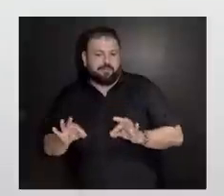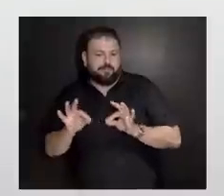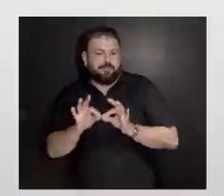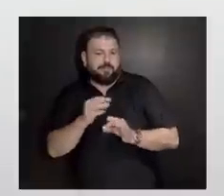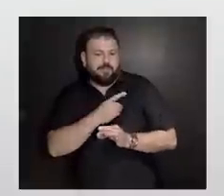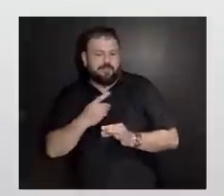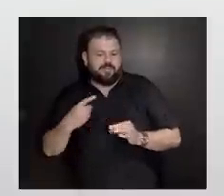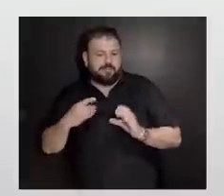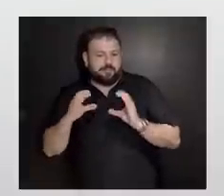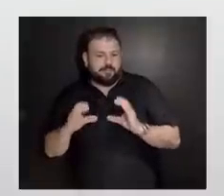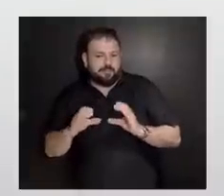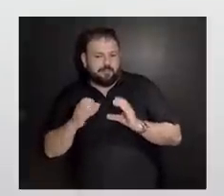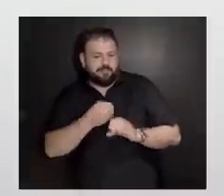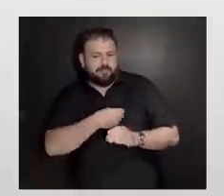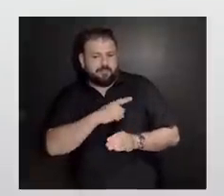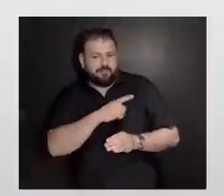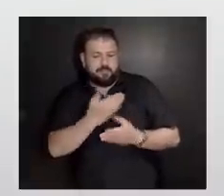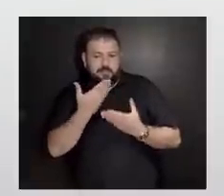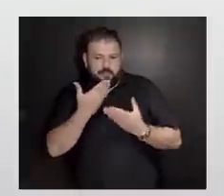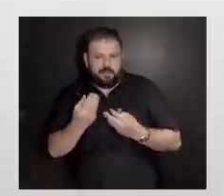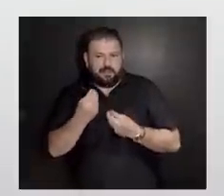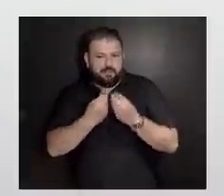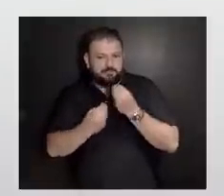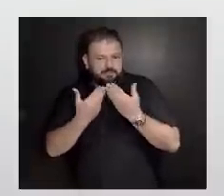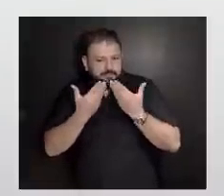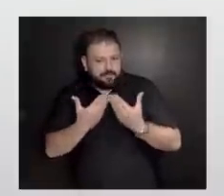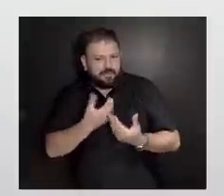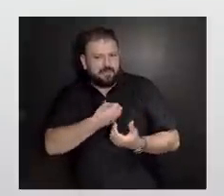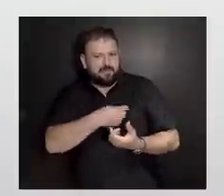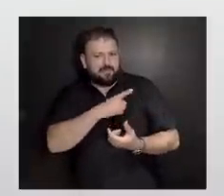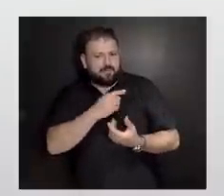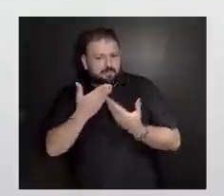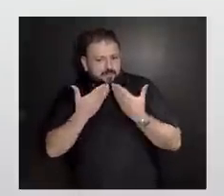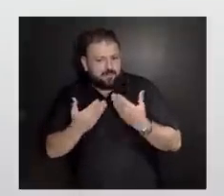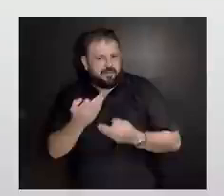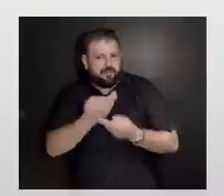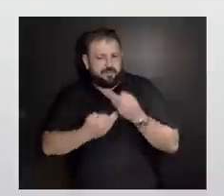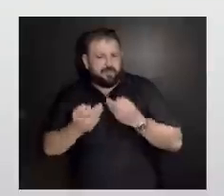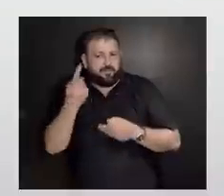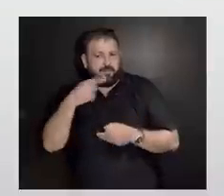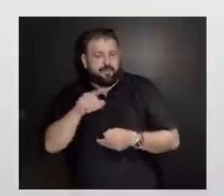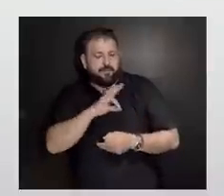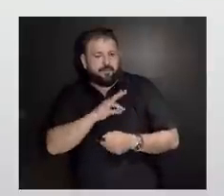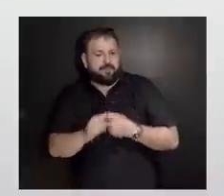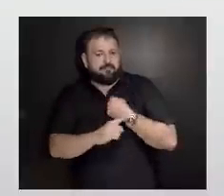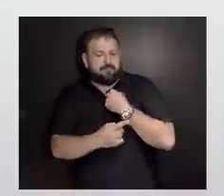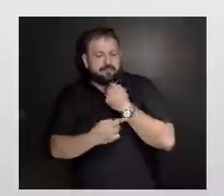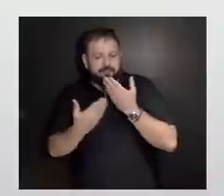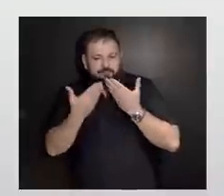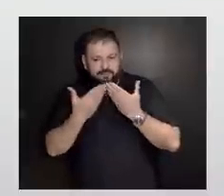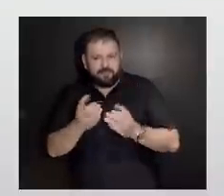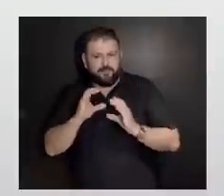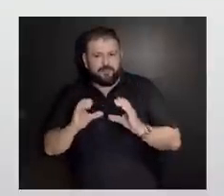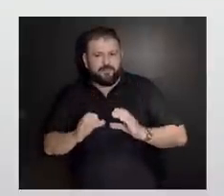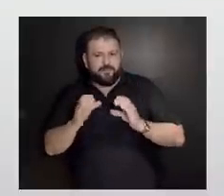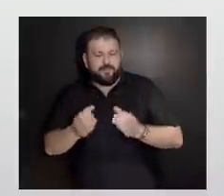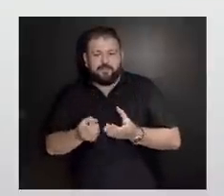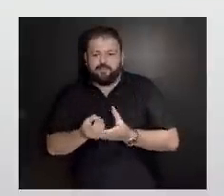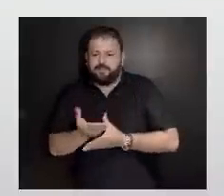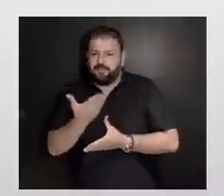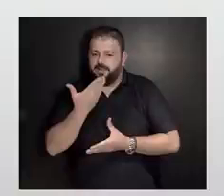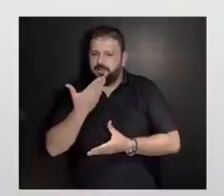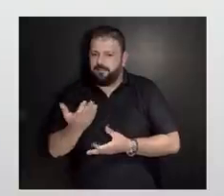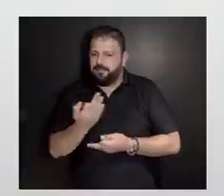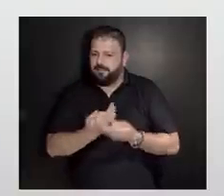todas estas características, todos estos datos, para que durante el embarazo también nos estemos cuidando de la mejor manera. No sé si me